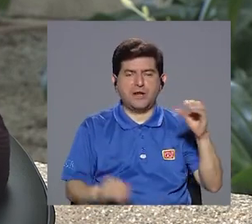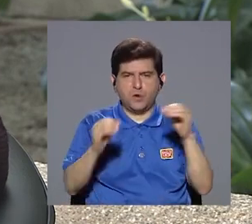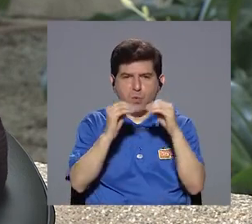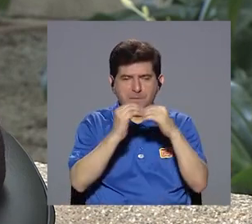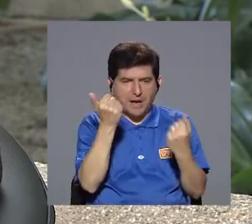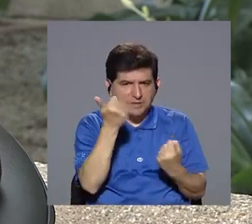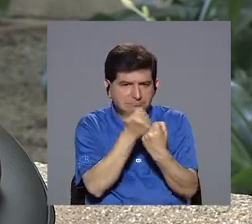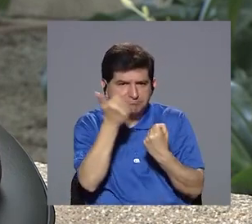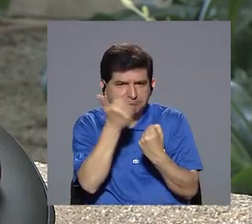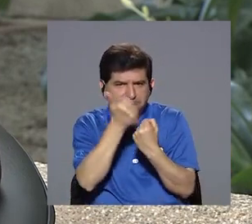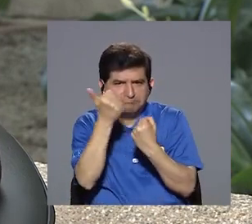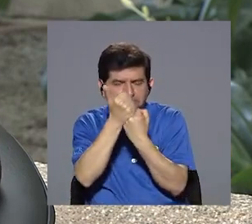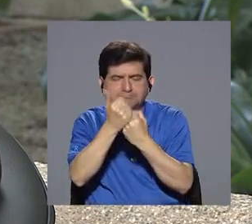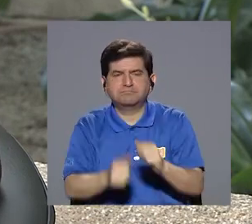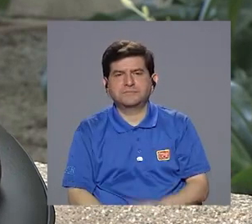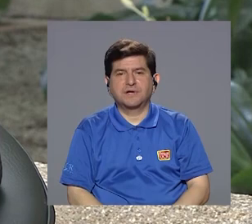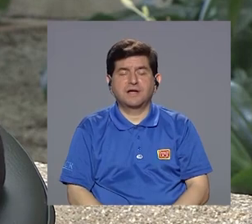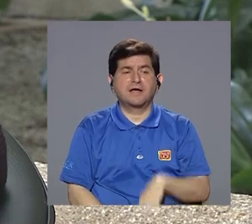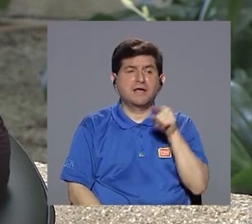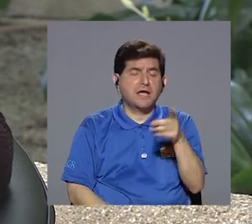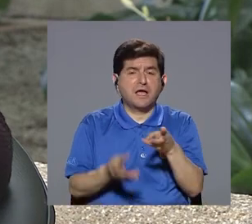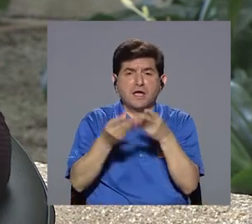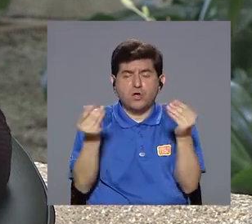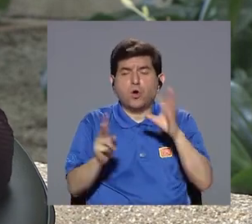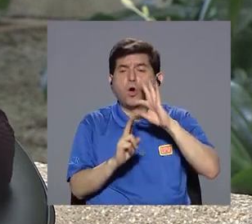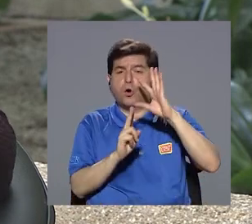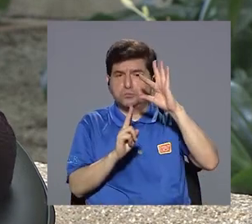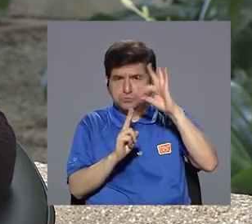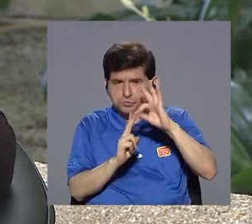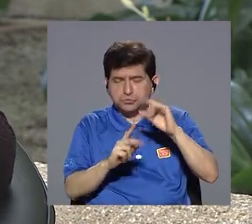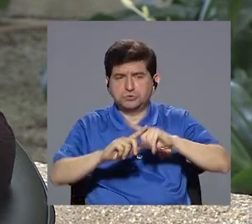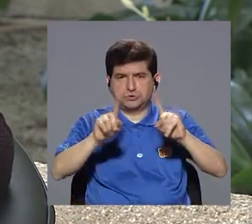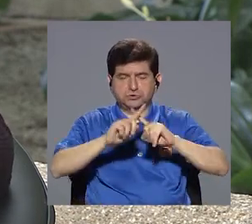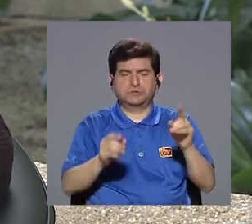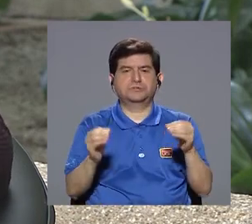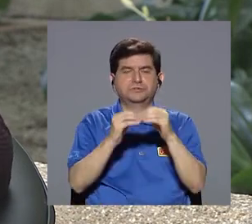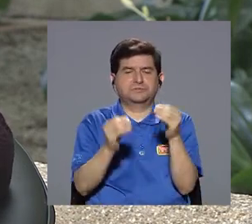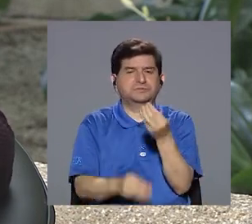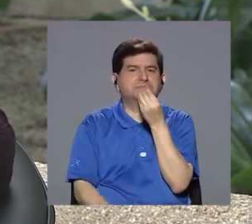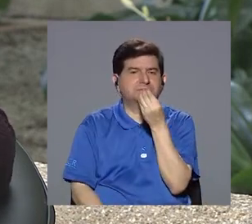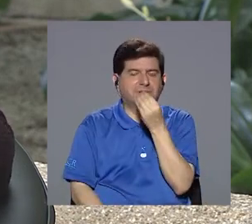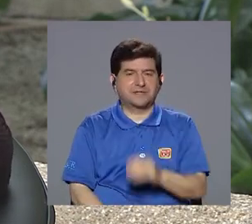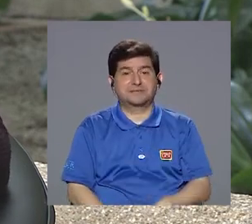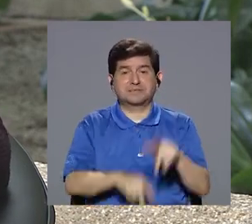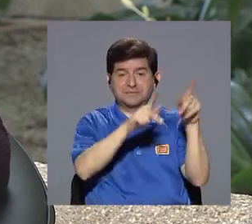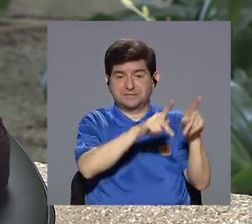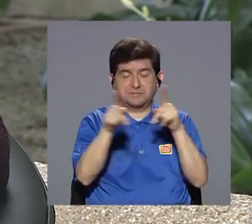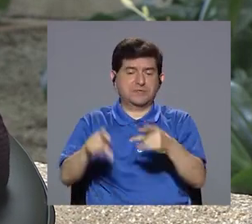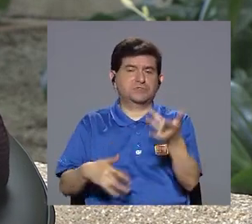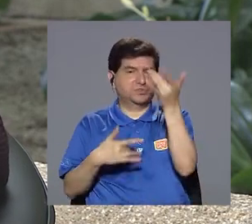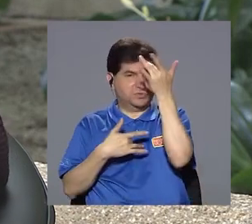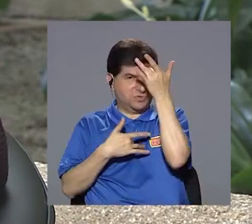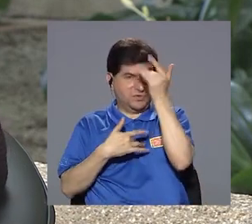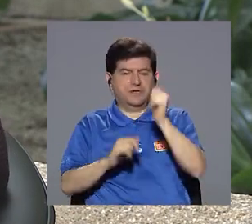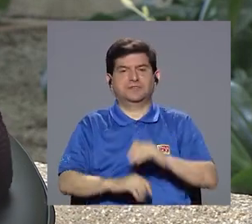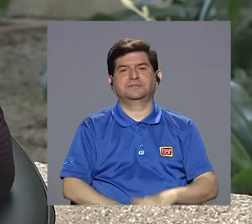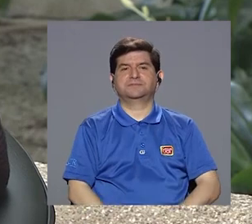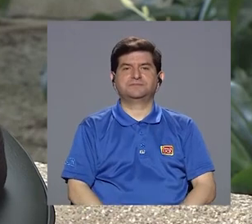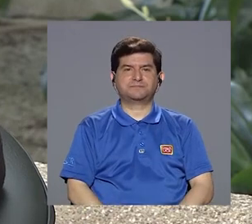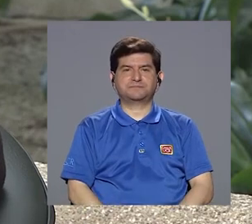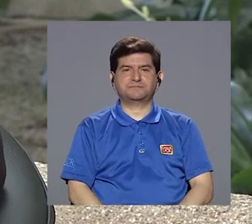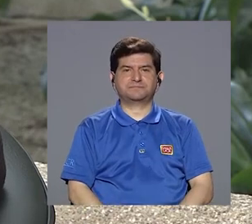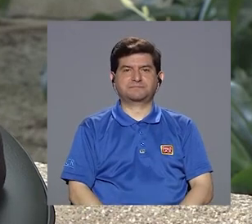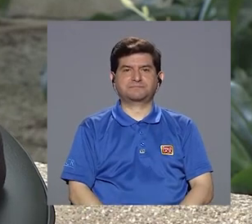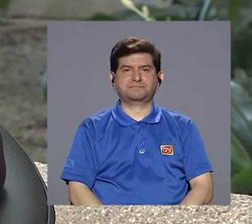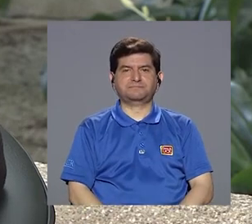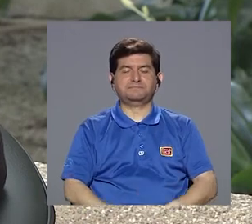de aliados y han venido generando alternativas y todo como más nutritivas para que la gente no se enferme.